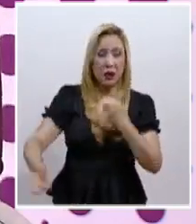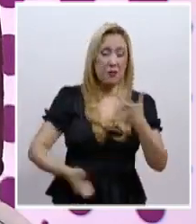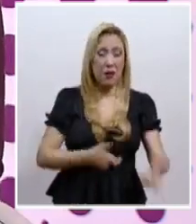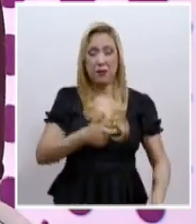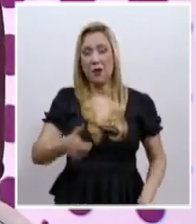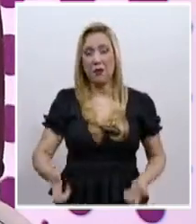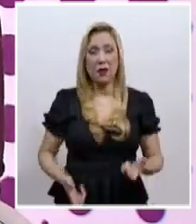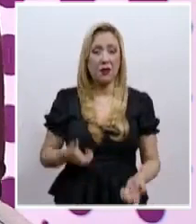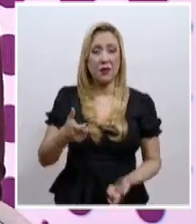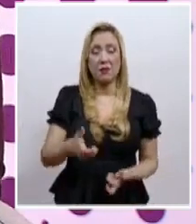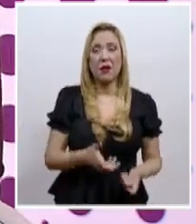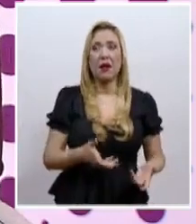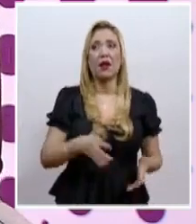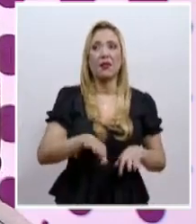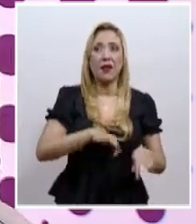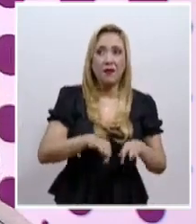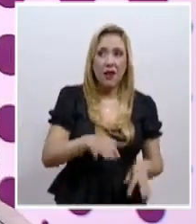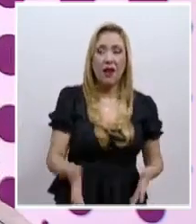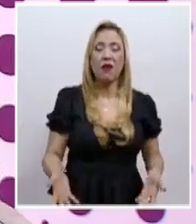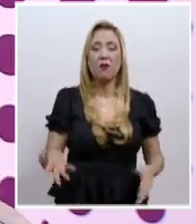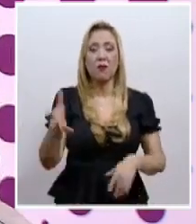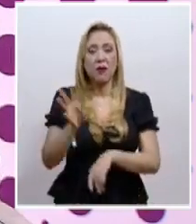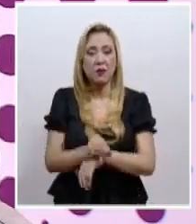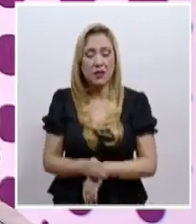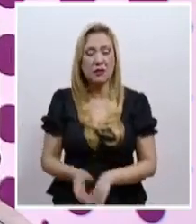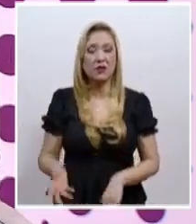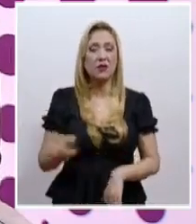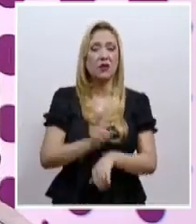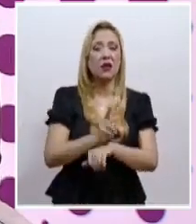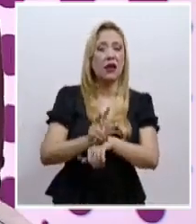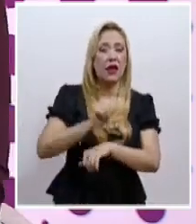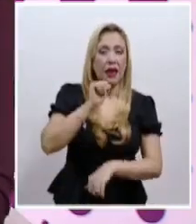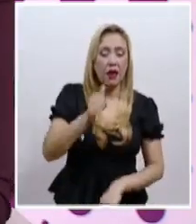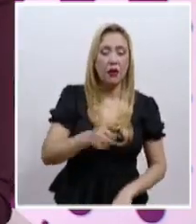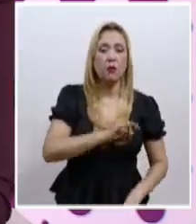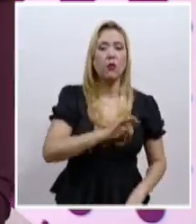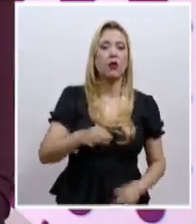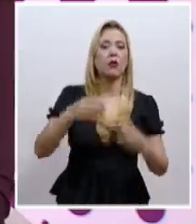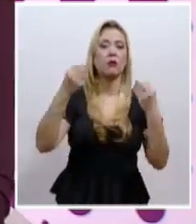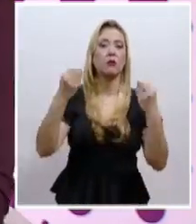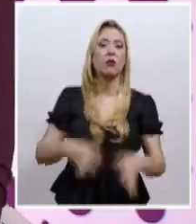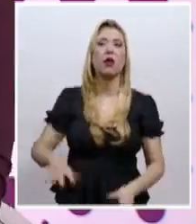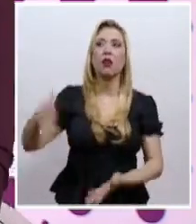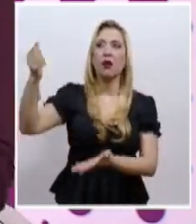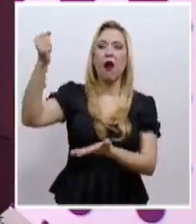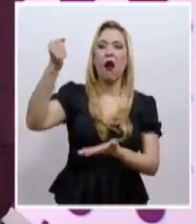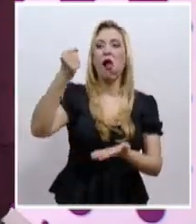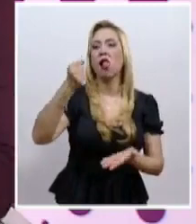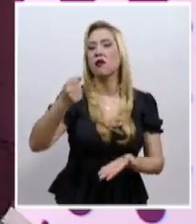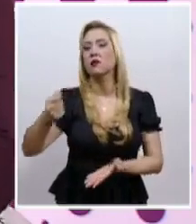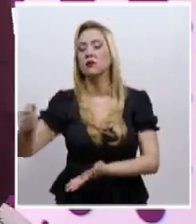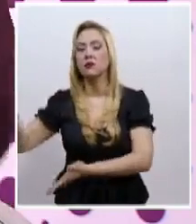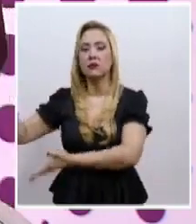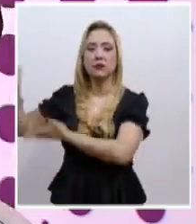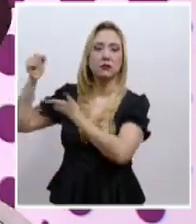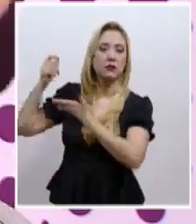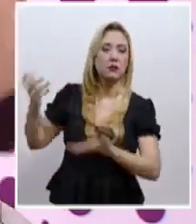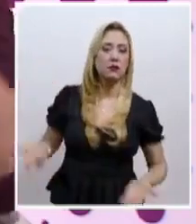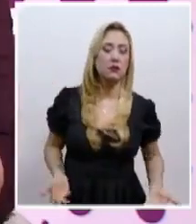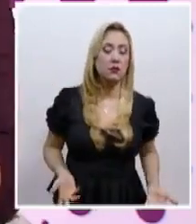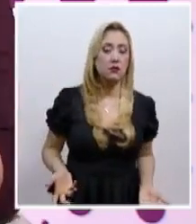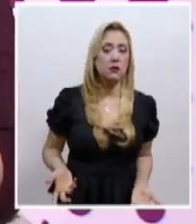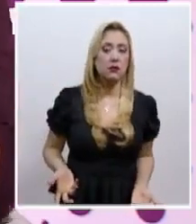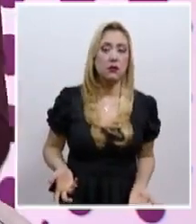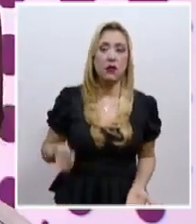impuestos al trabajo, la regulación, la falta de seguridad, podemos perder esa inversión y eso va a implicar que ese